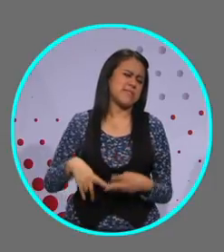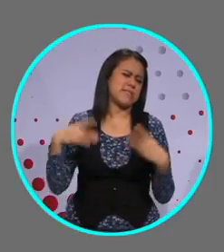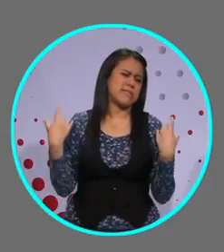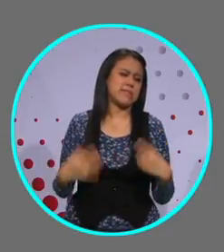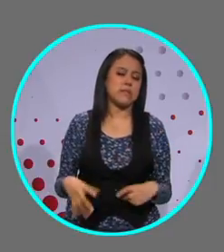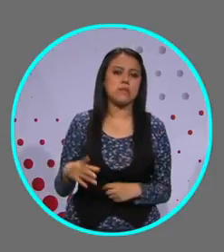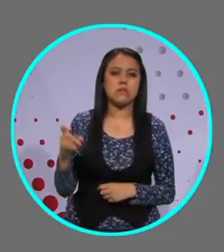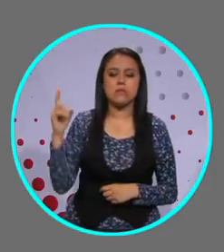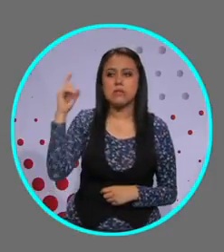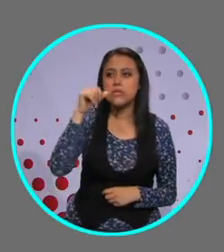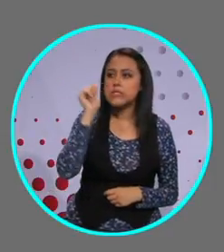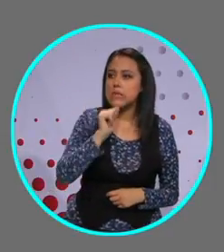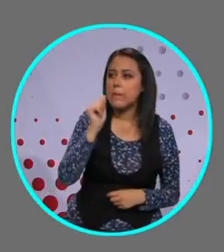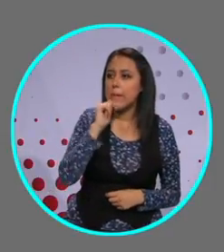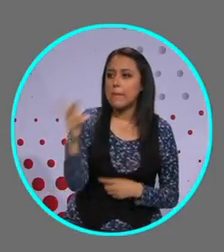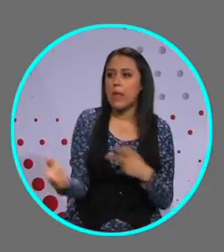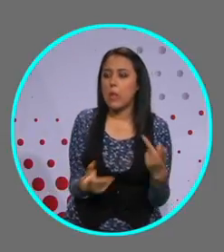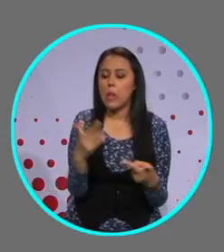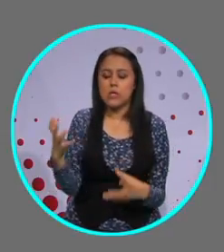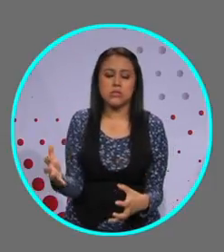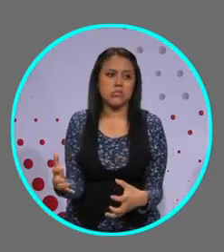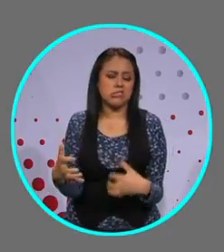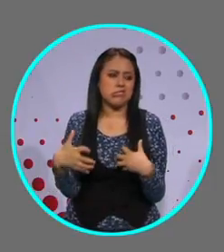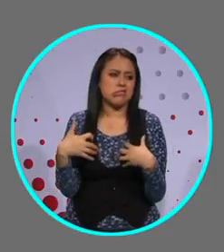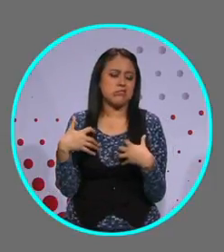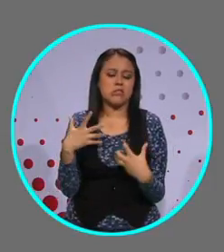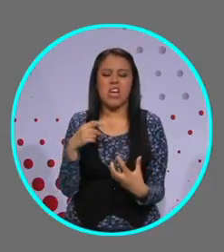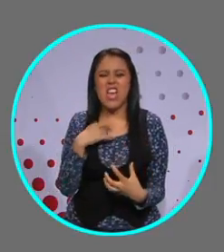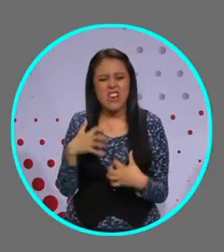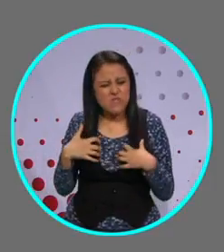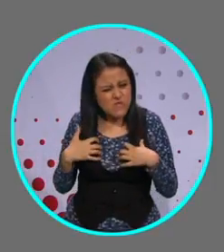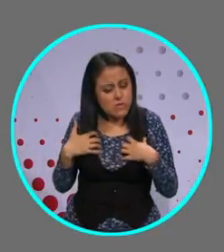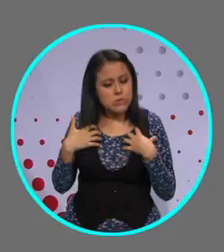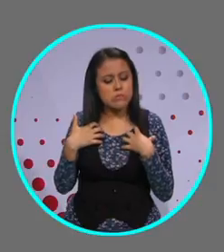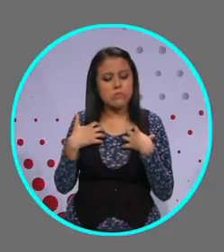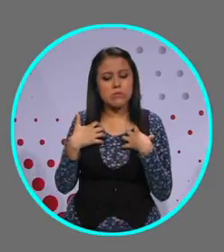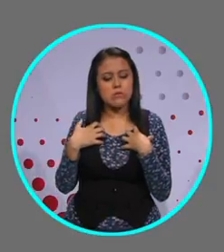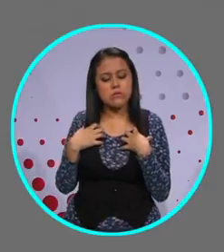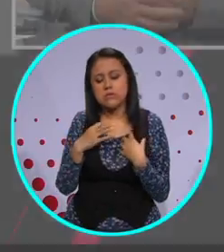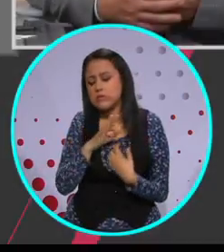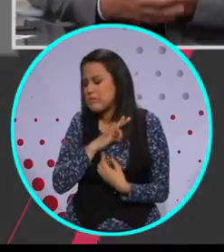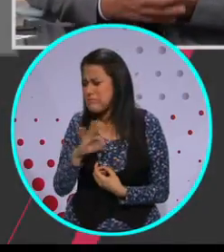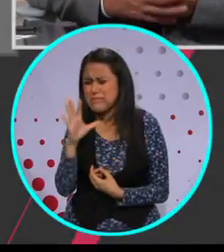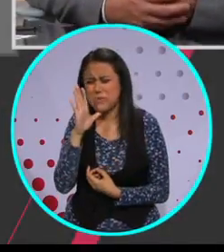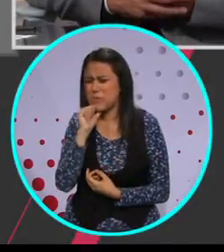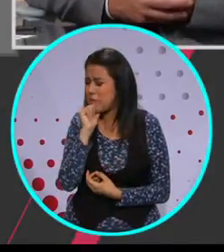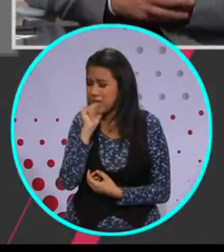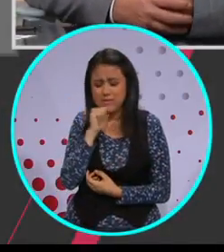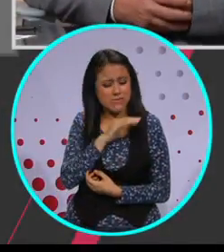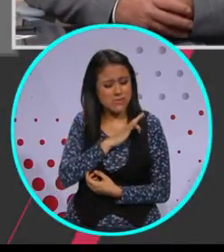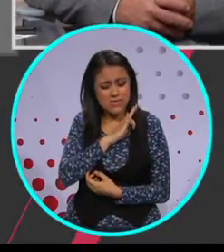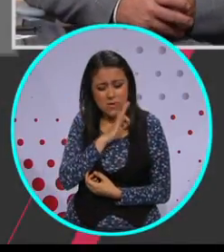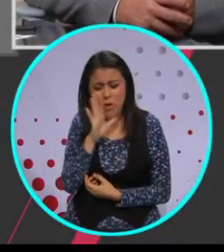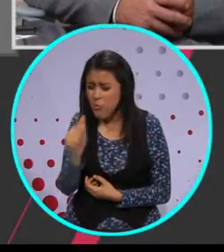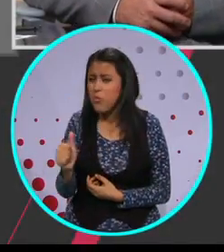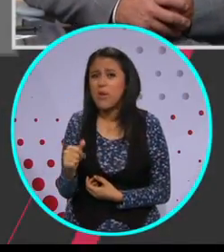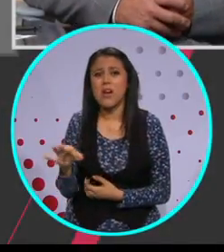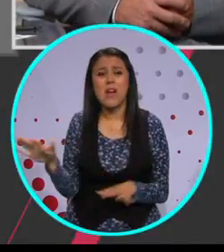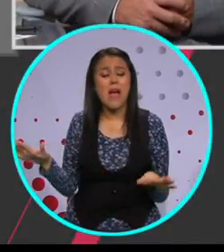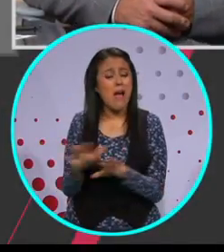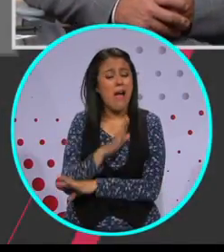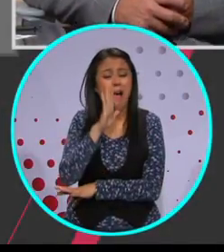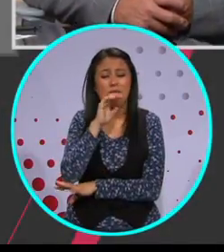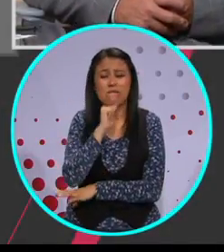en espontáneo en todas las encuestas yo me siento no solamente enojado me siento impotente una impotencia de no poder hacer nada para cambiar las